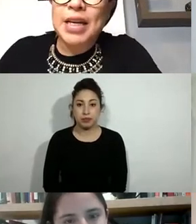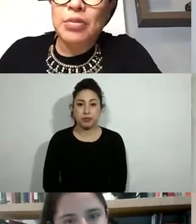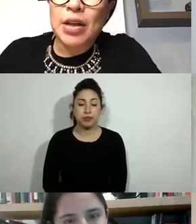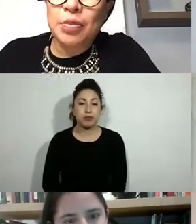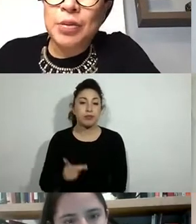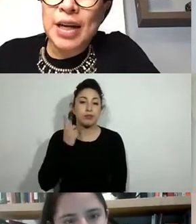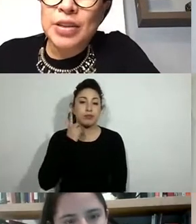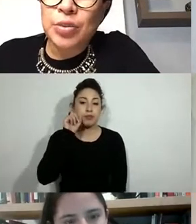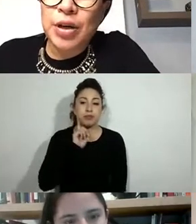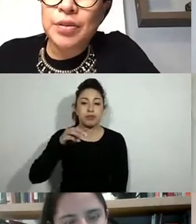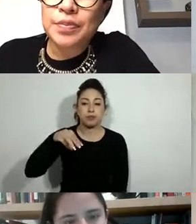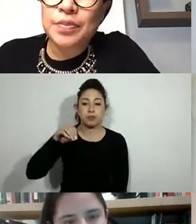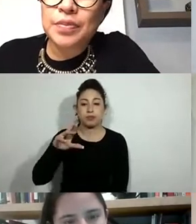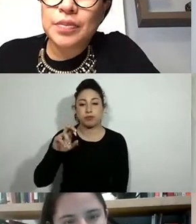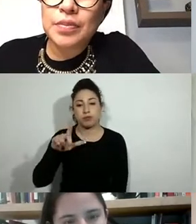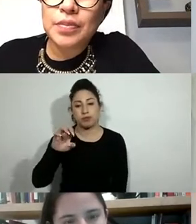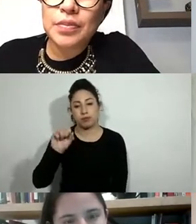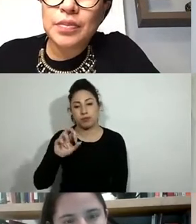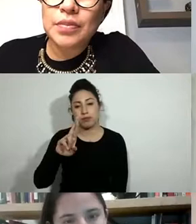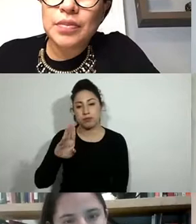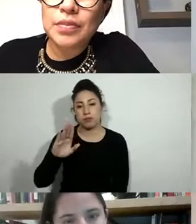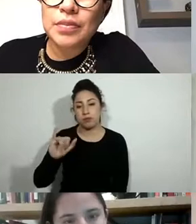Diputada María Guadalupe Morales Rubio.